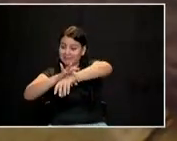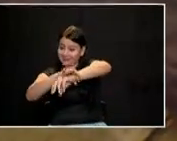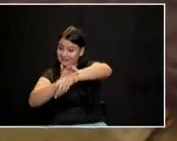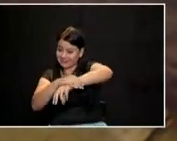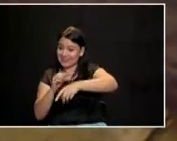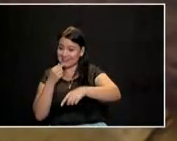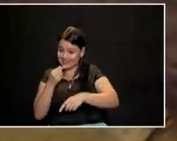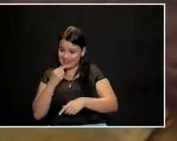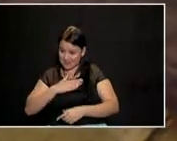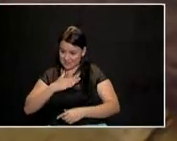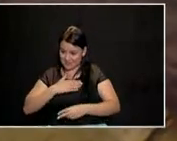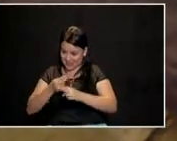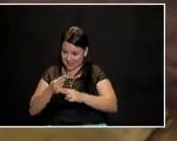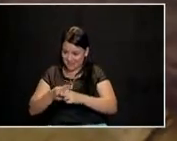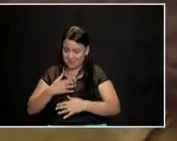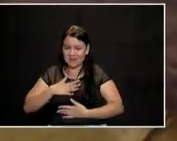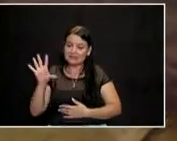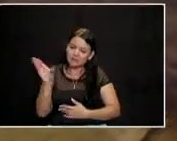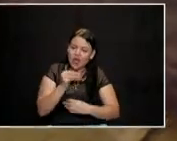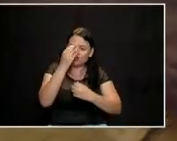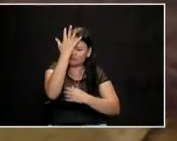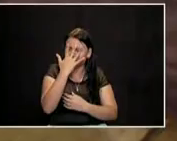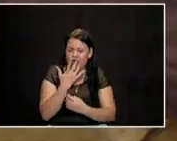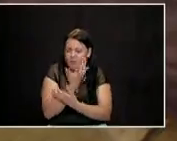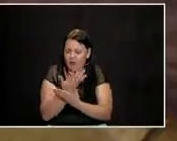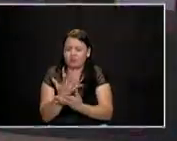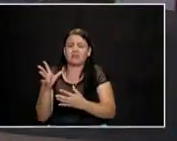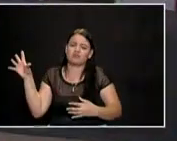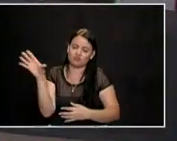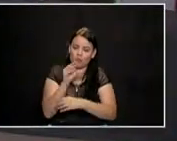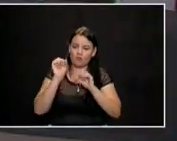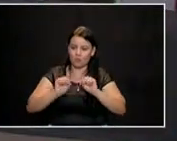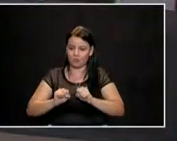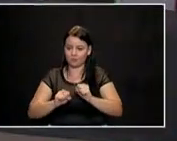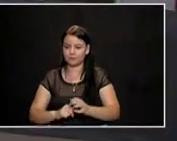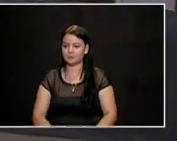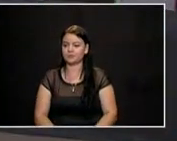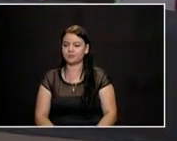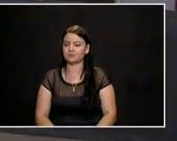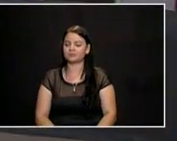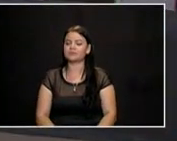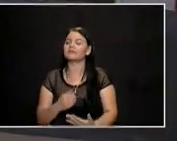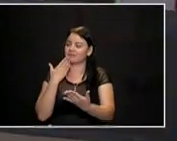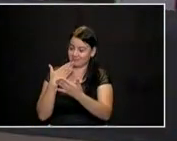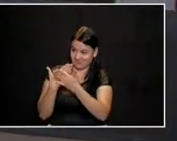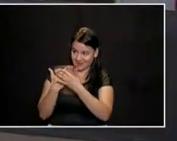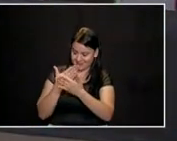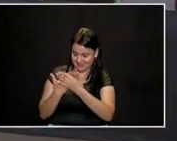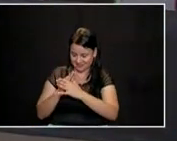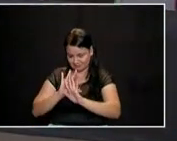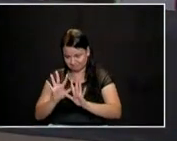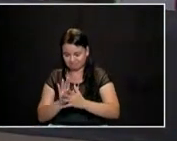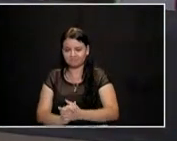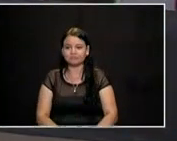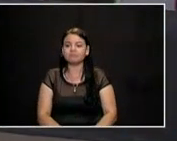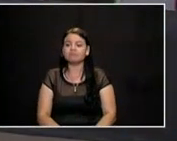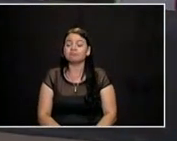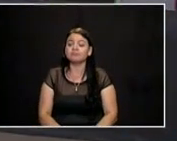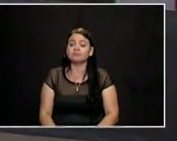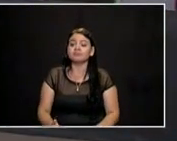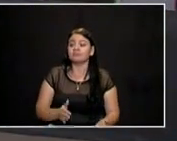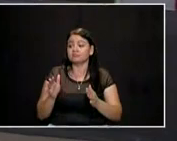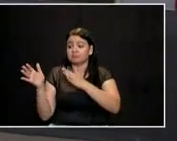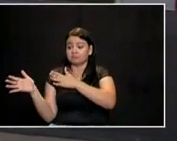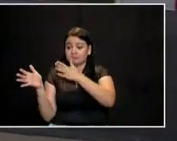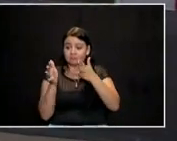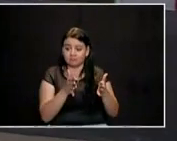Ramos, para que entre todos lo hagamos mejor. Gracias, doctor Alfredo Ramos. El turno es